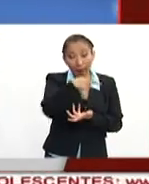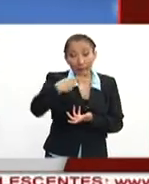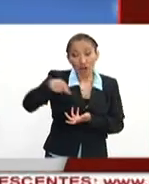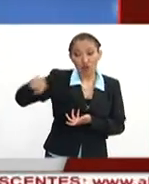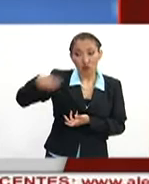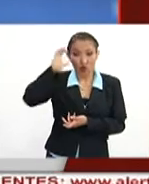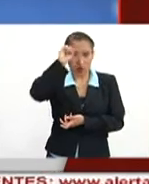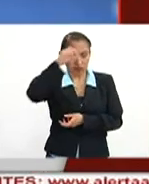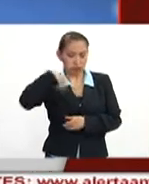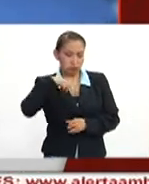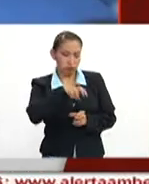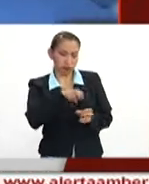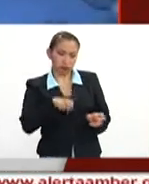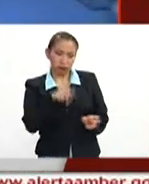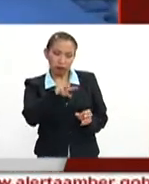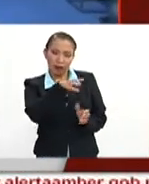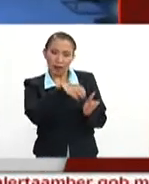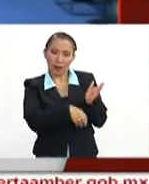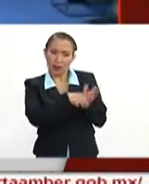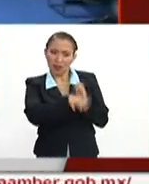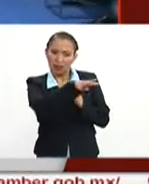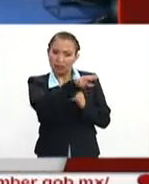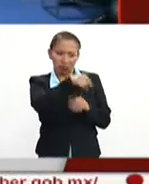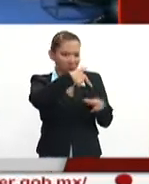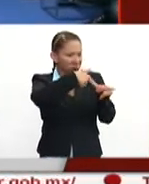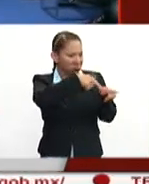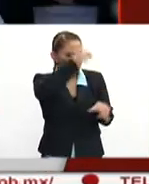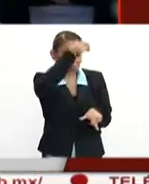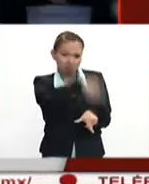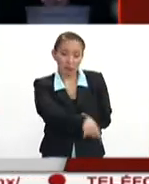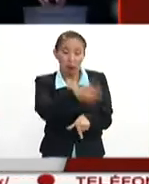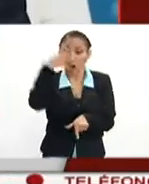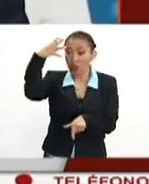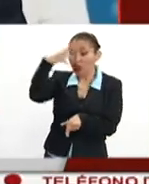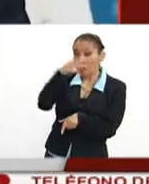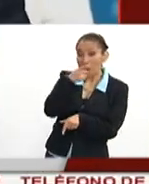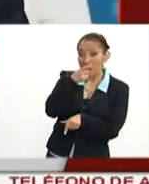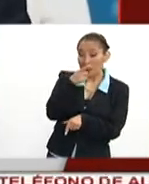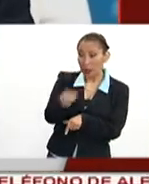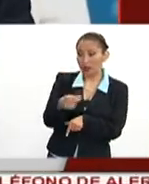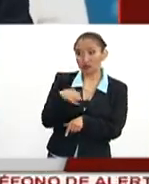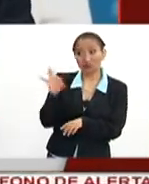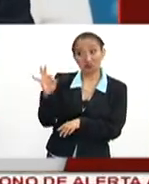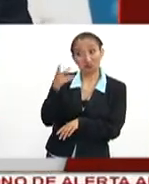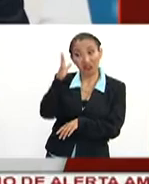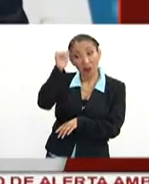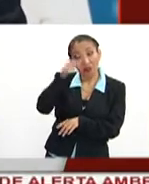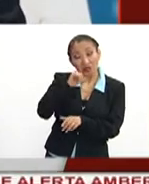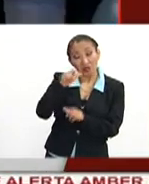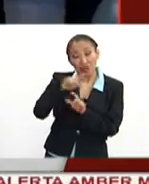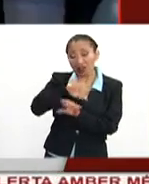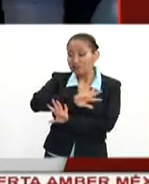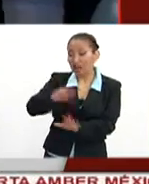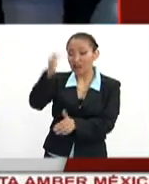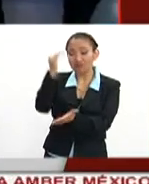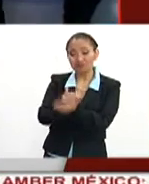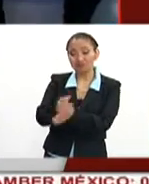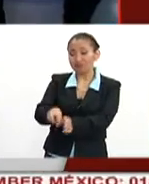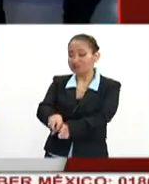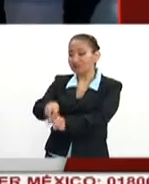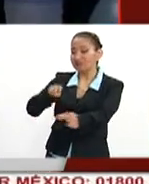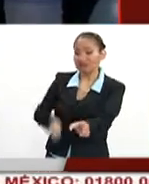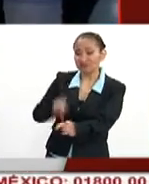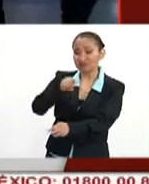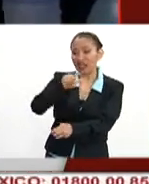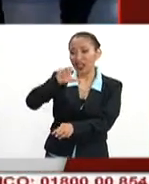su postura con relación al capítulo 19 es inamovible. Donald Trump ha dicho que si no tiene un buen acuerdo, prácticamente terminará